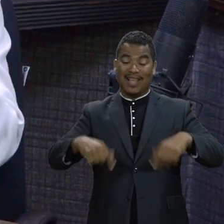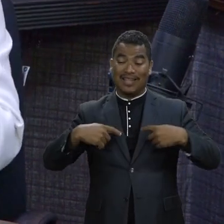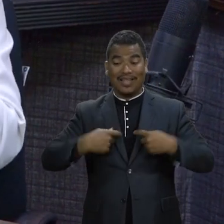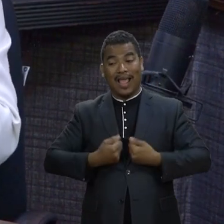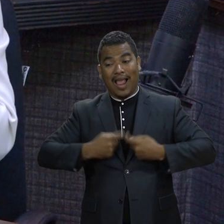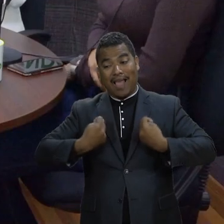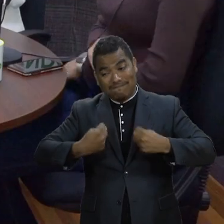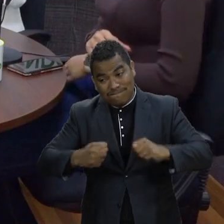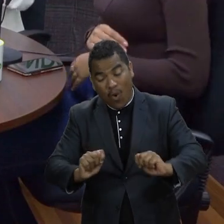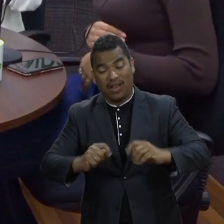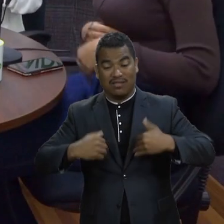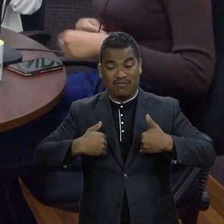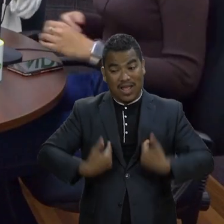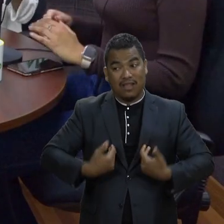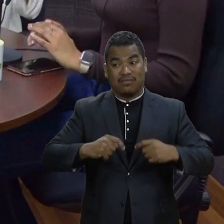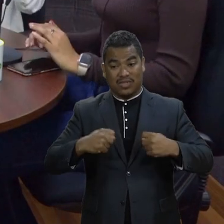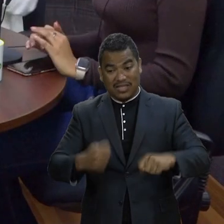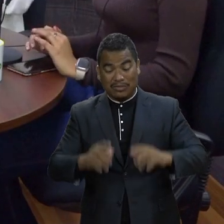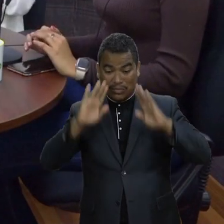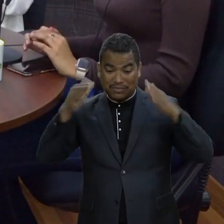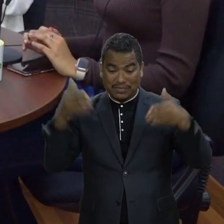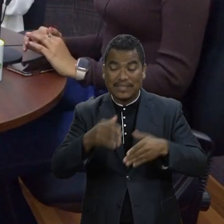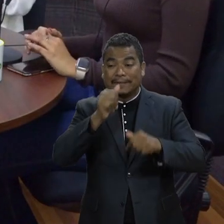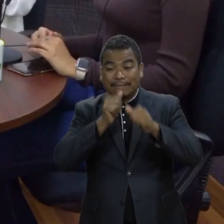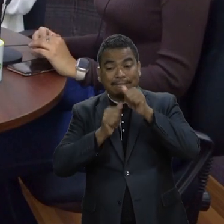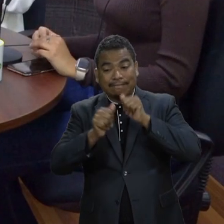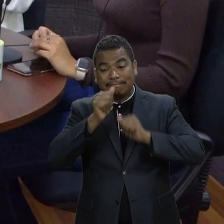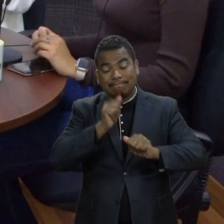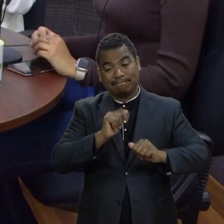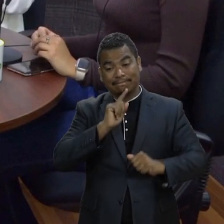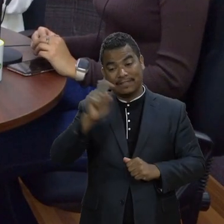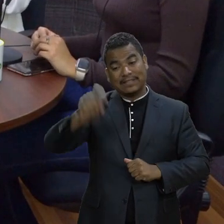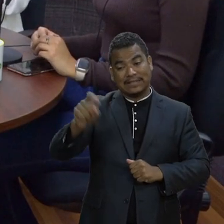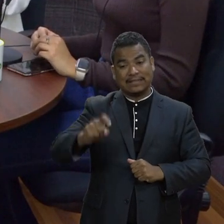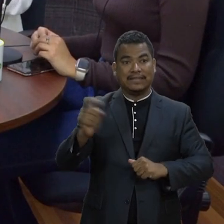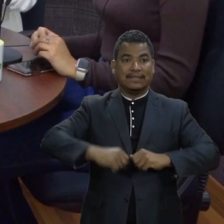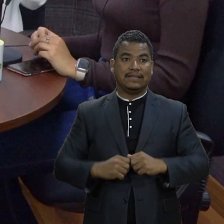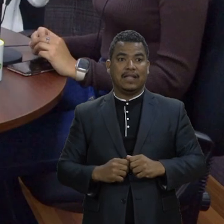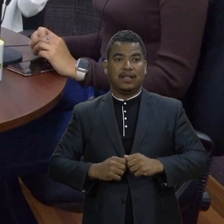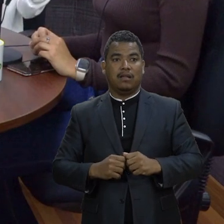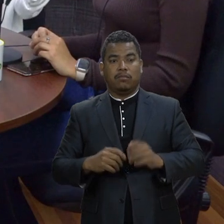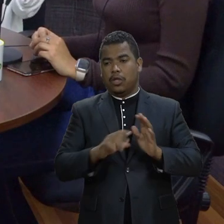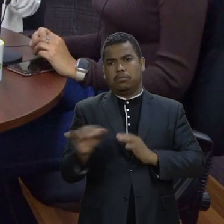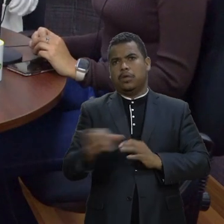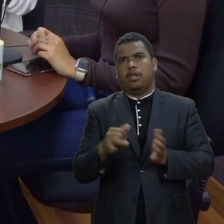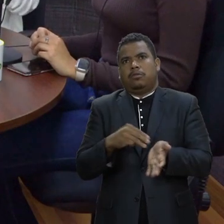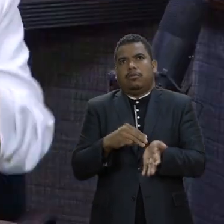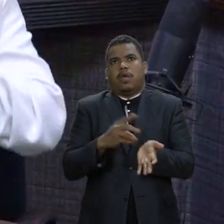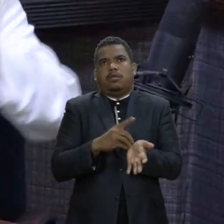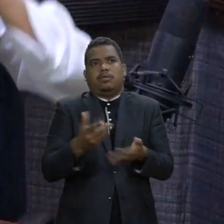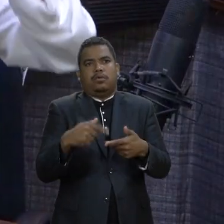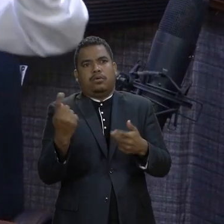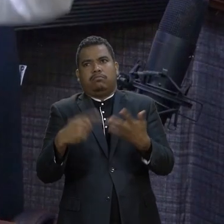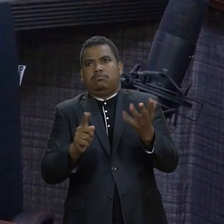niña, pero tiene 23 años, pero no la he visto desde esta mañana, porque ella ya está trabajando y yo estoy trabajando, pero